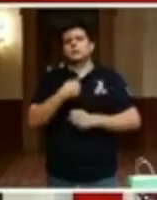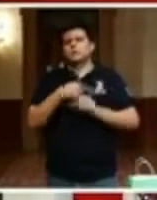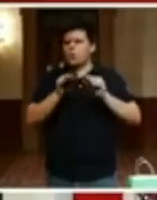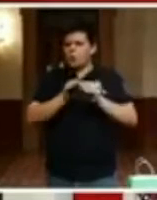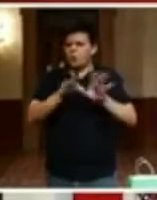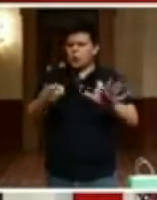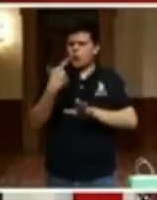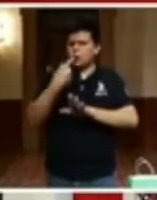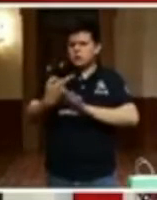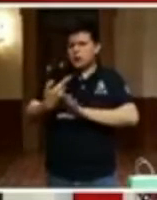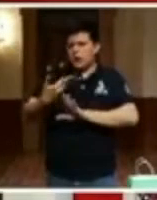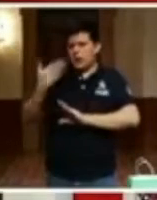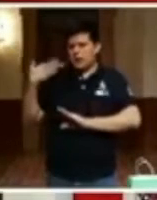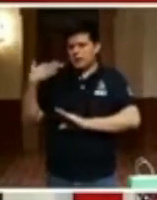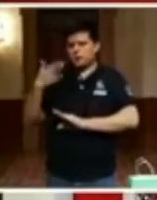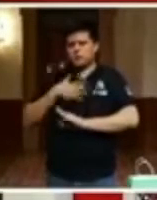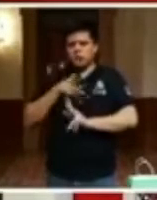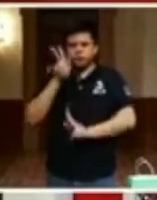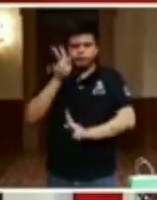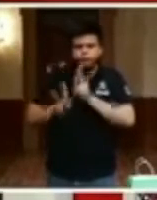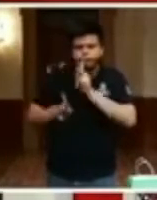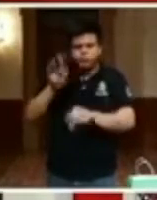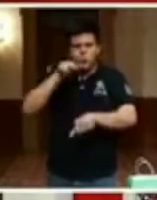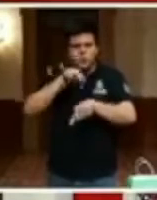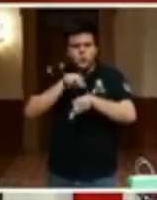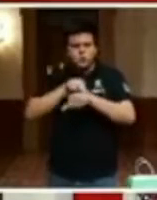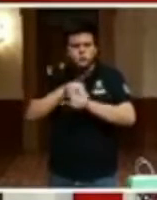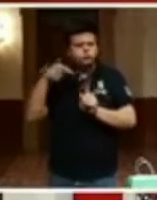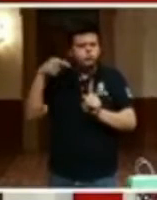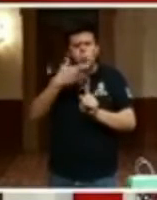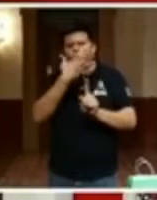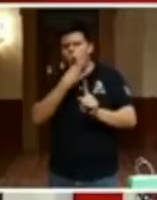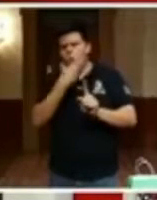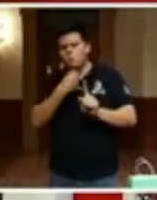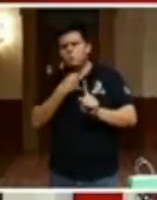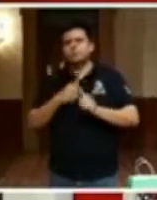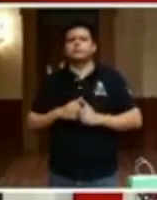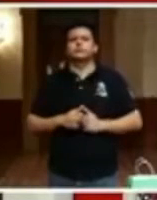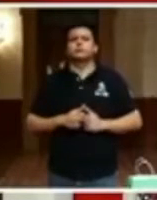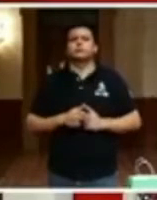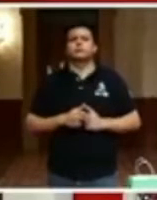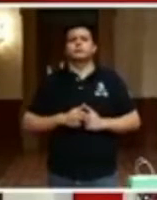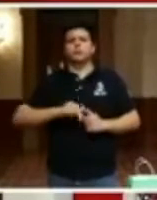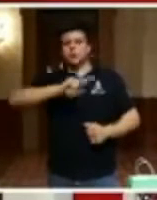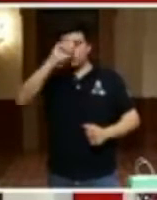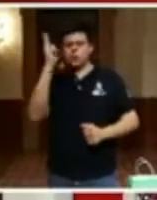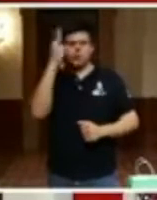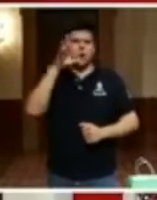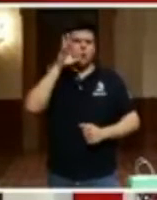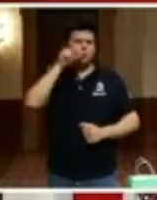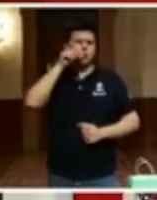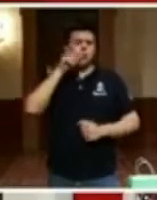qué hace un rato hablé con un doctor la universidad de montemorelos